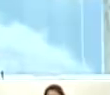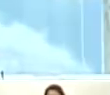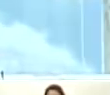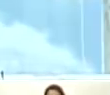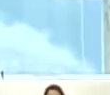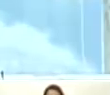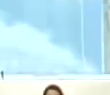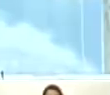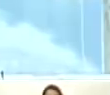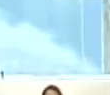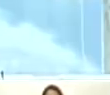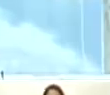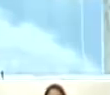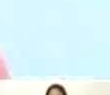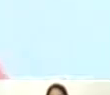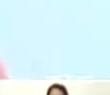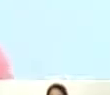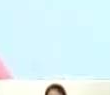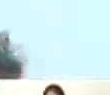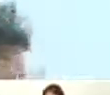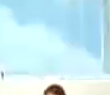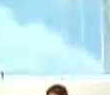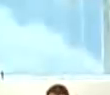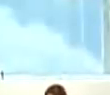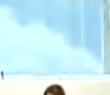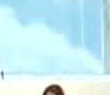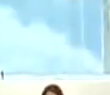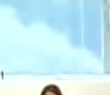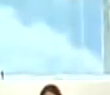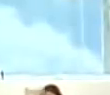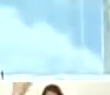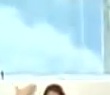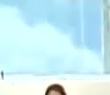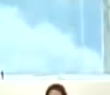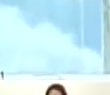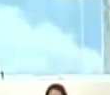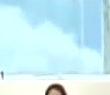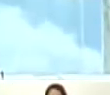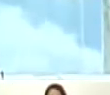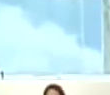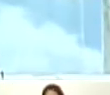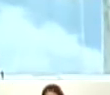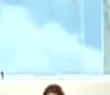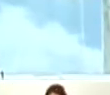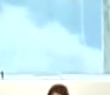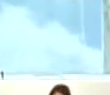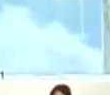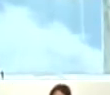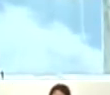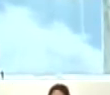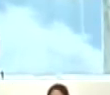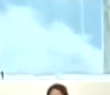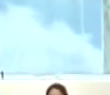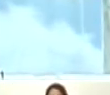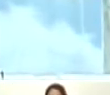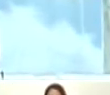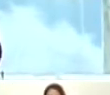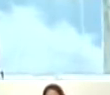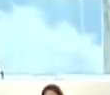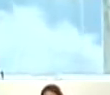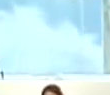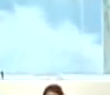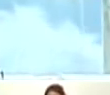Fraija. Farid, salam aleikum. bienvenido. De la región